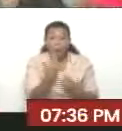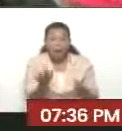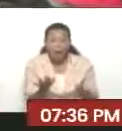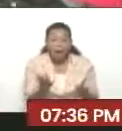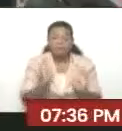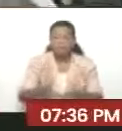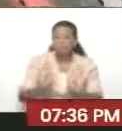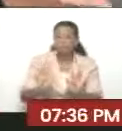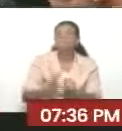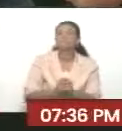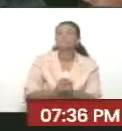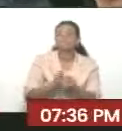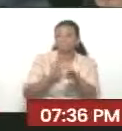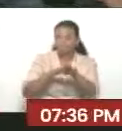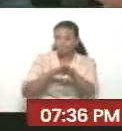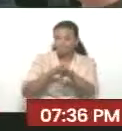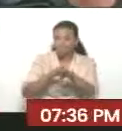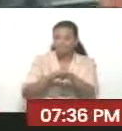Mira.